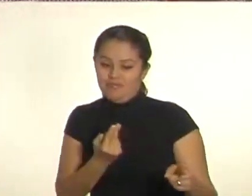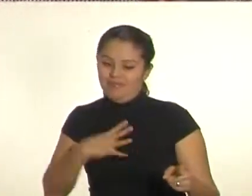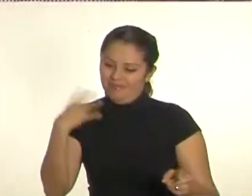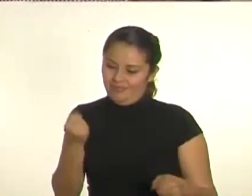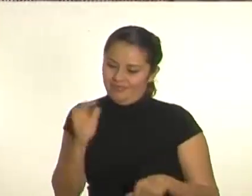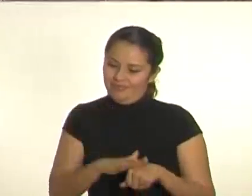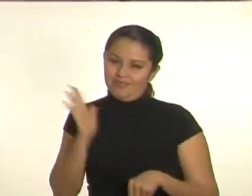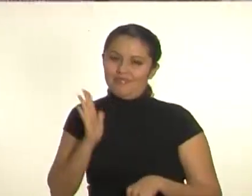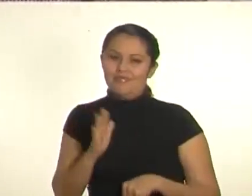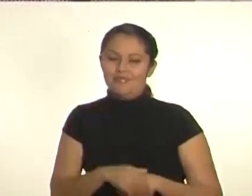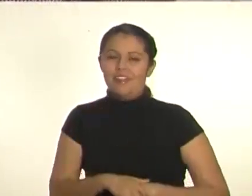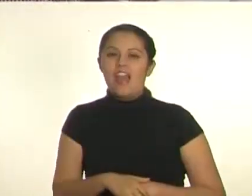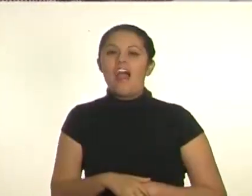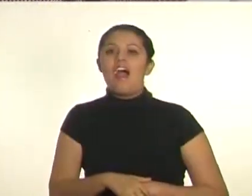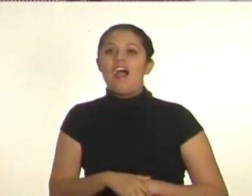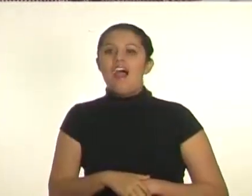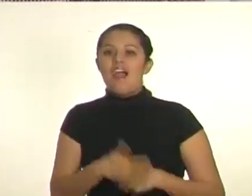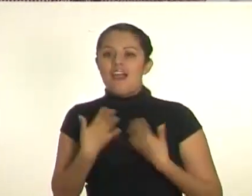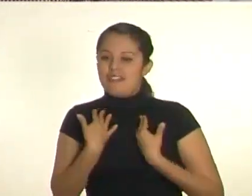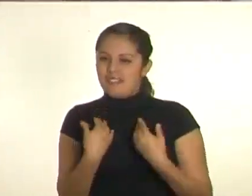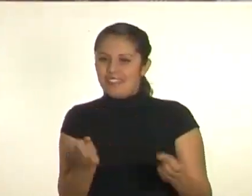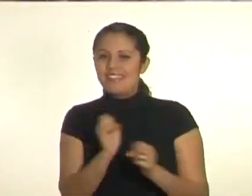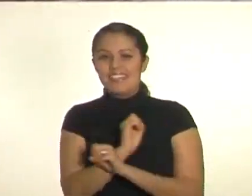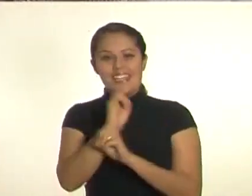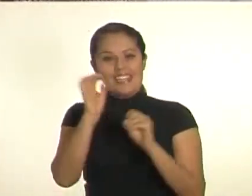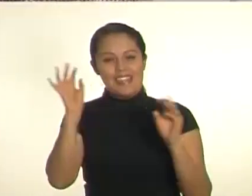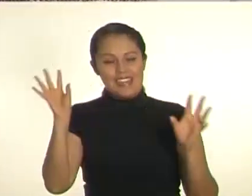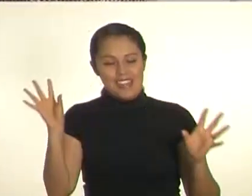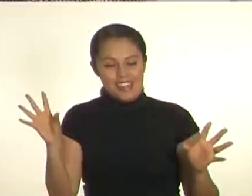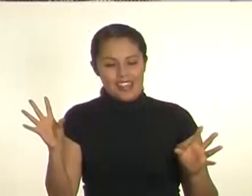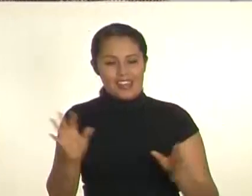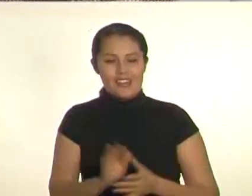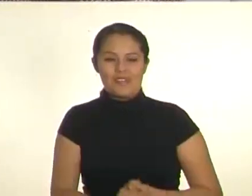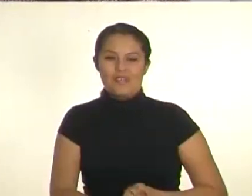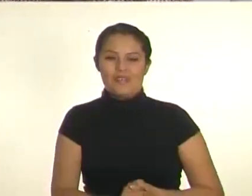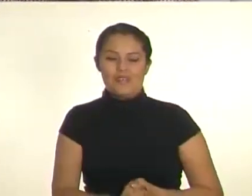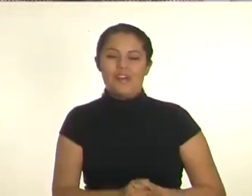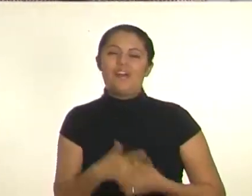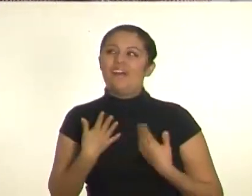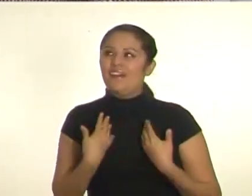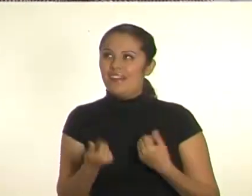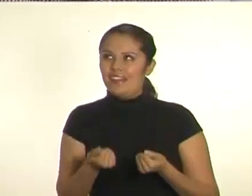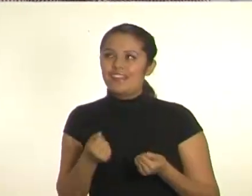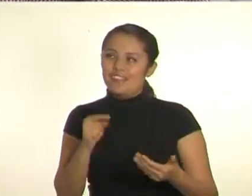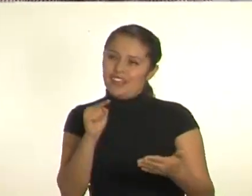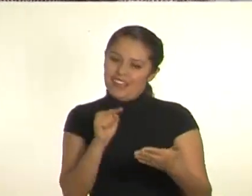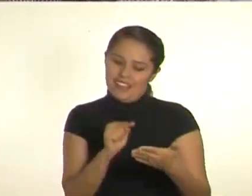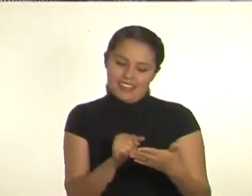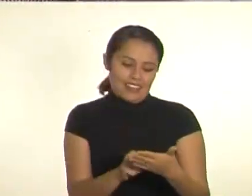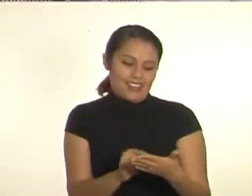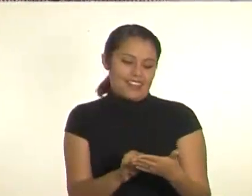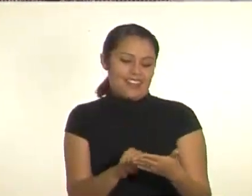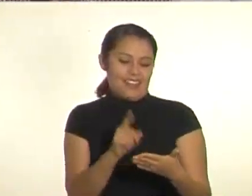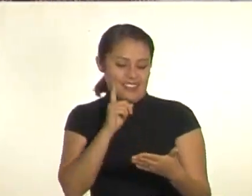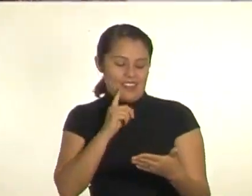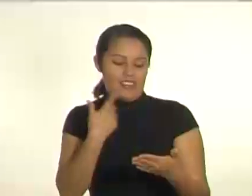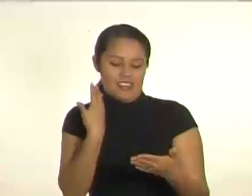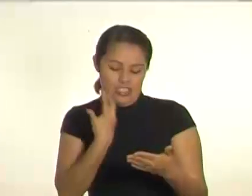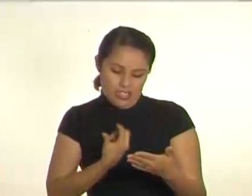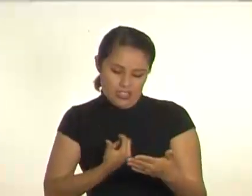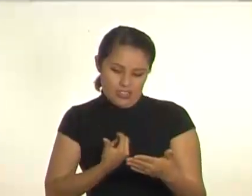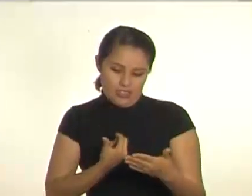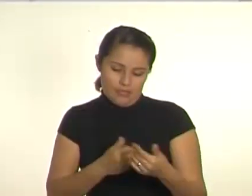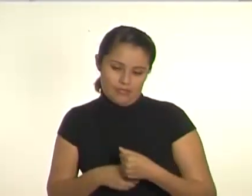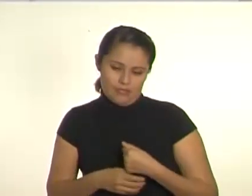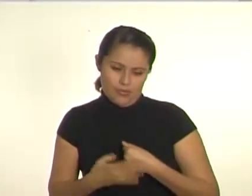estas ideas forman una idea principal basándose en el punto y coma. Ahora, vamos